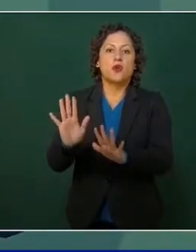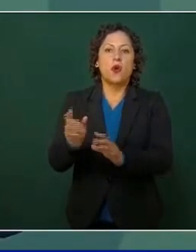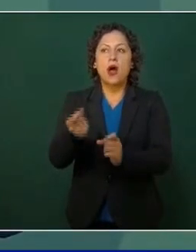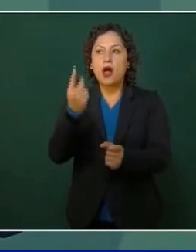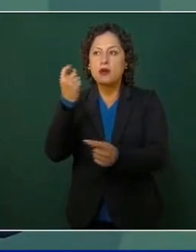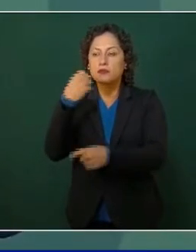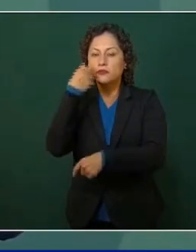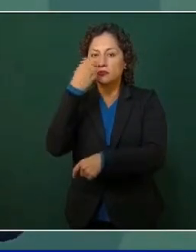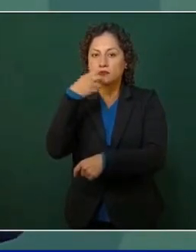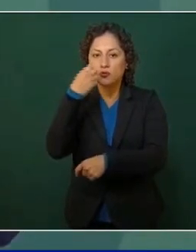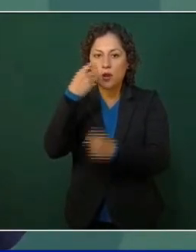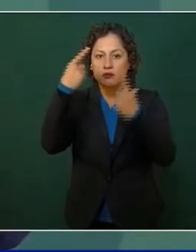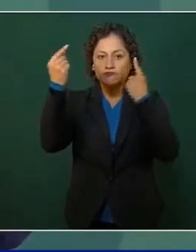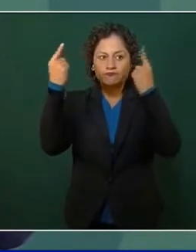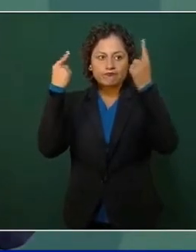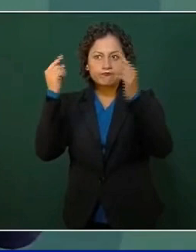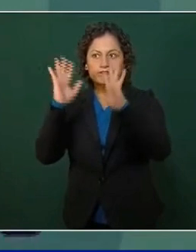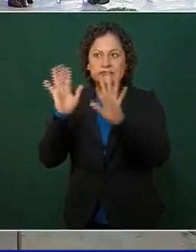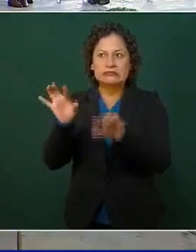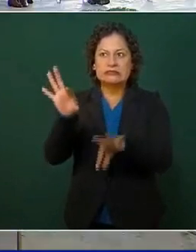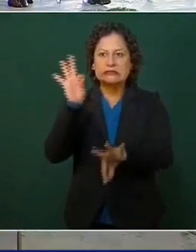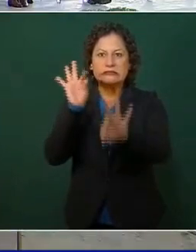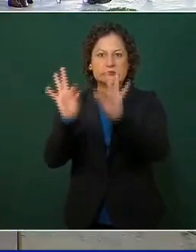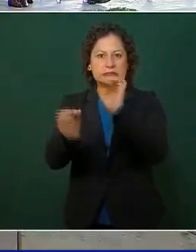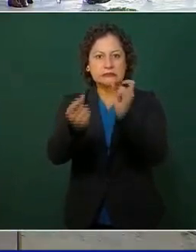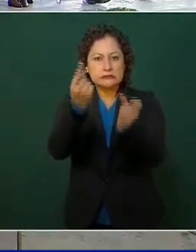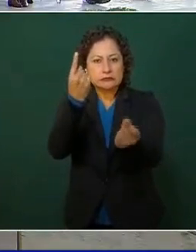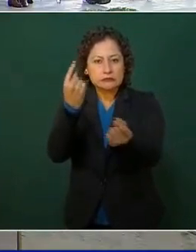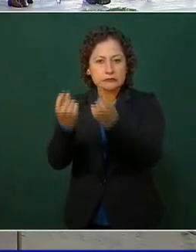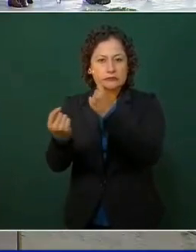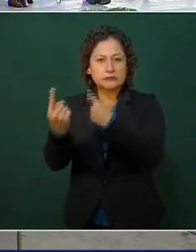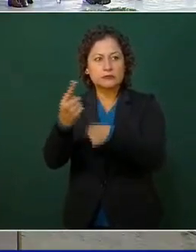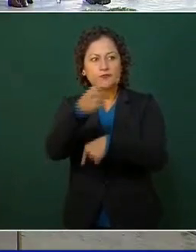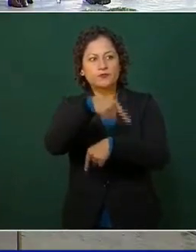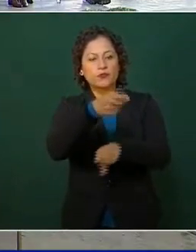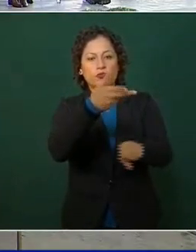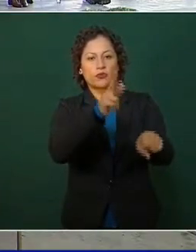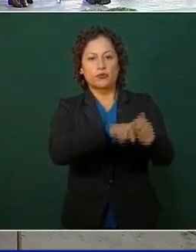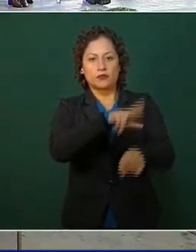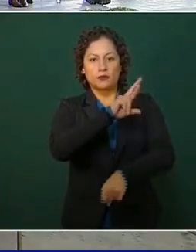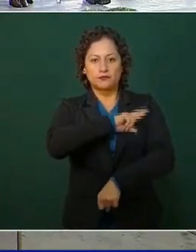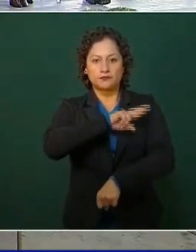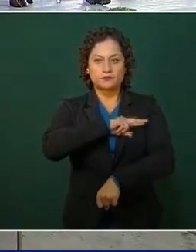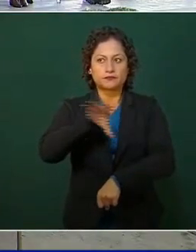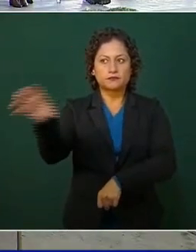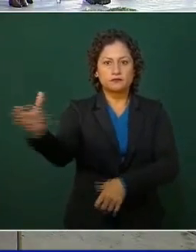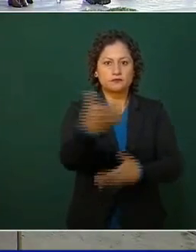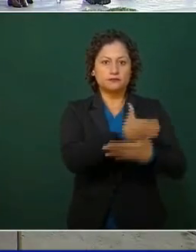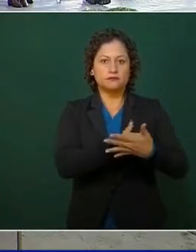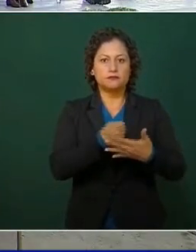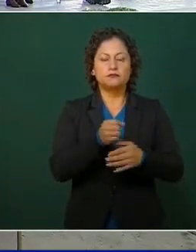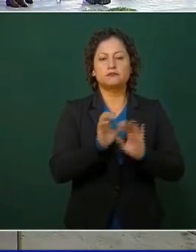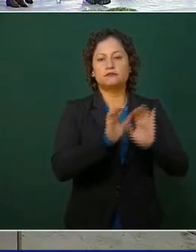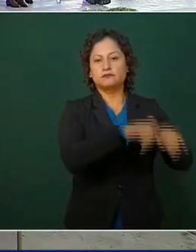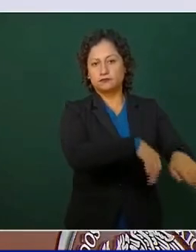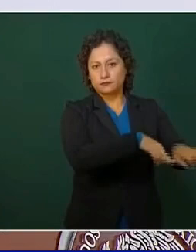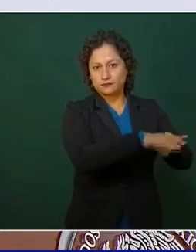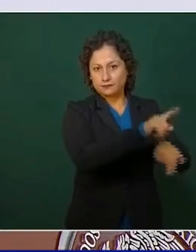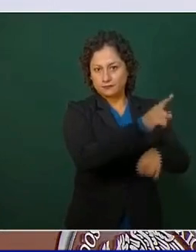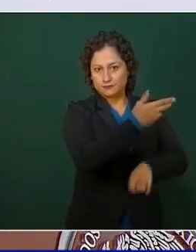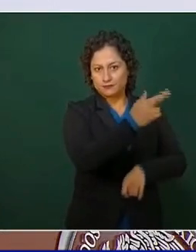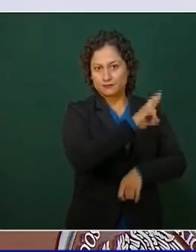instituciones y también los hospitales privados buscando llevárselos. Hoy se forman más y eso es lo que nos va a